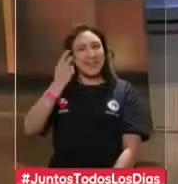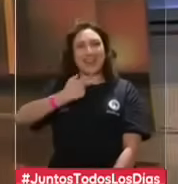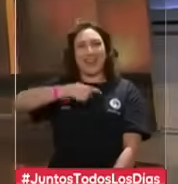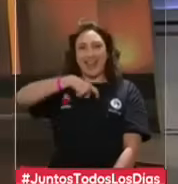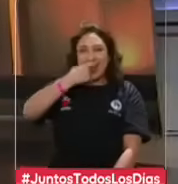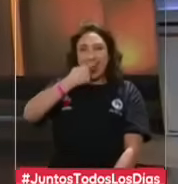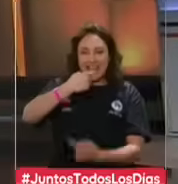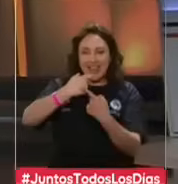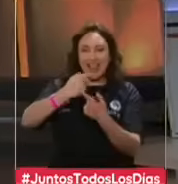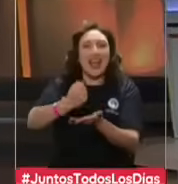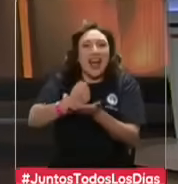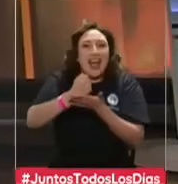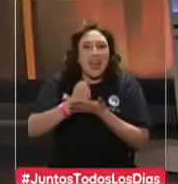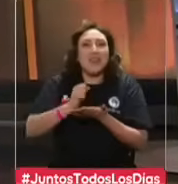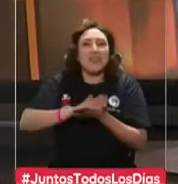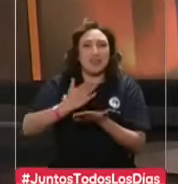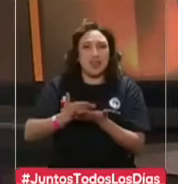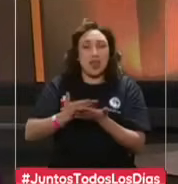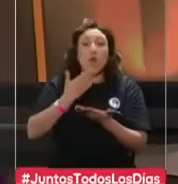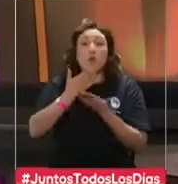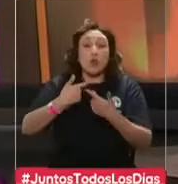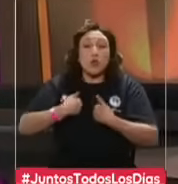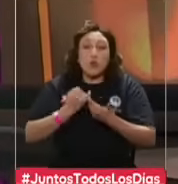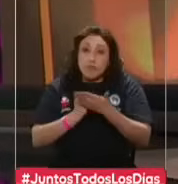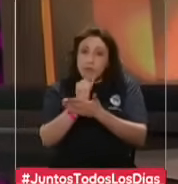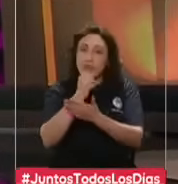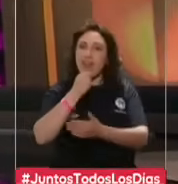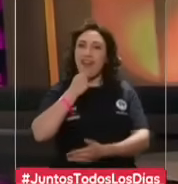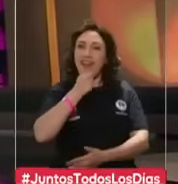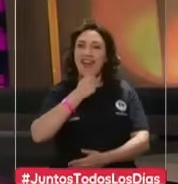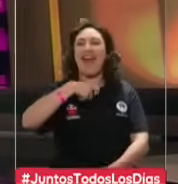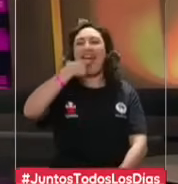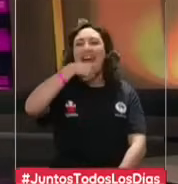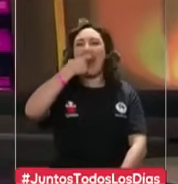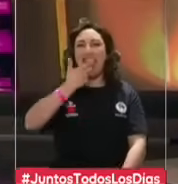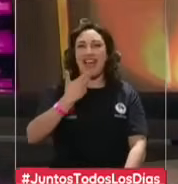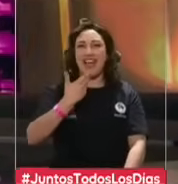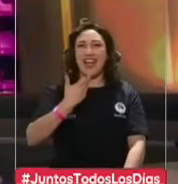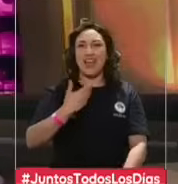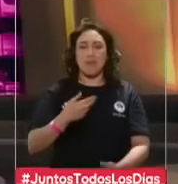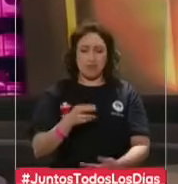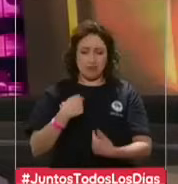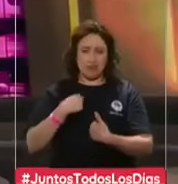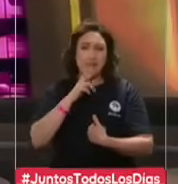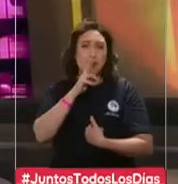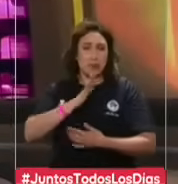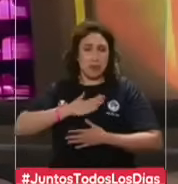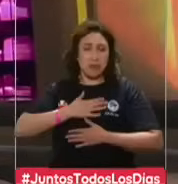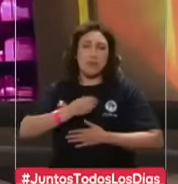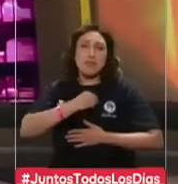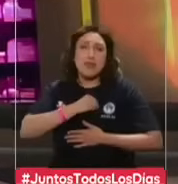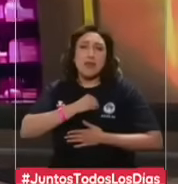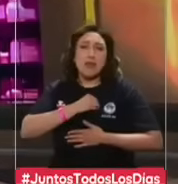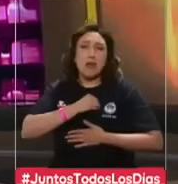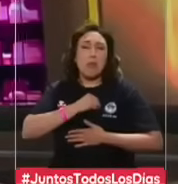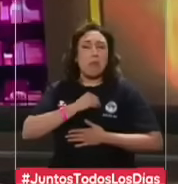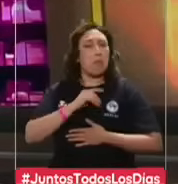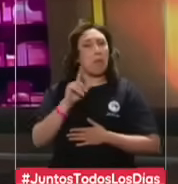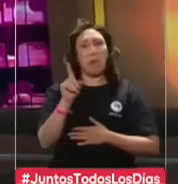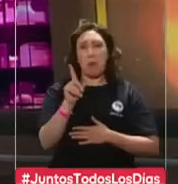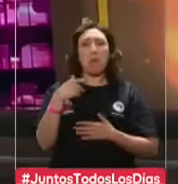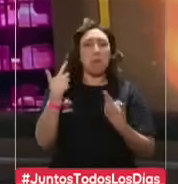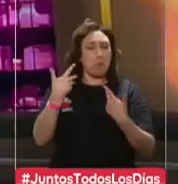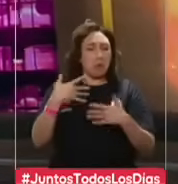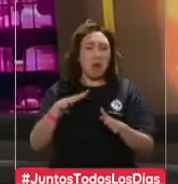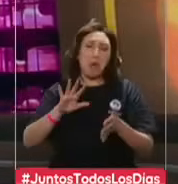hacer stand-up, no era para solucionar mi problema, como... o mi tristeza, porque ya era algo que yo ya lo tenía más o